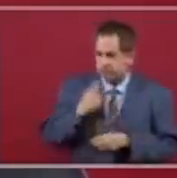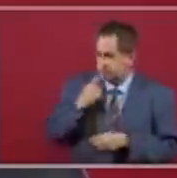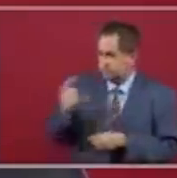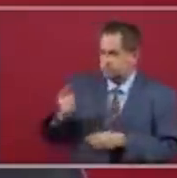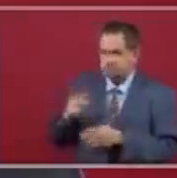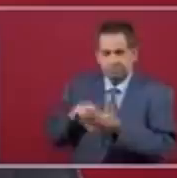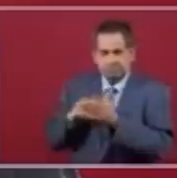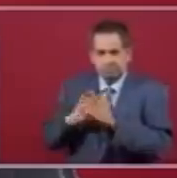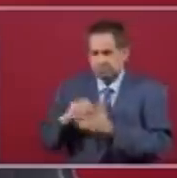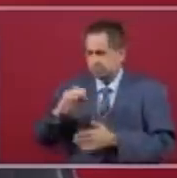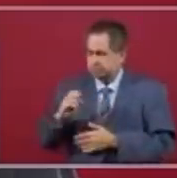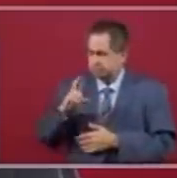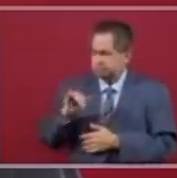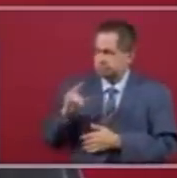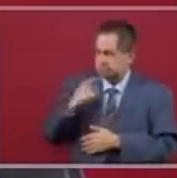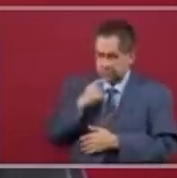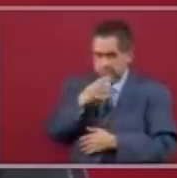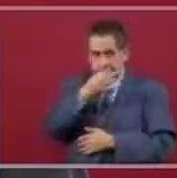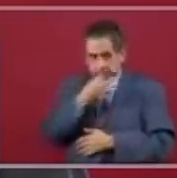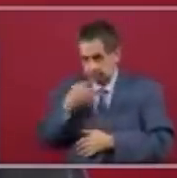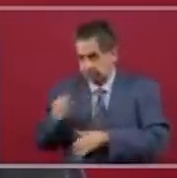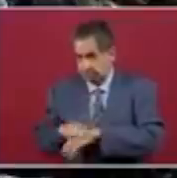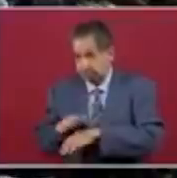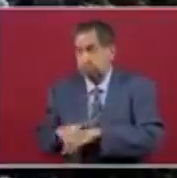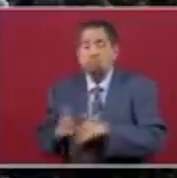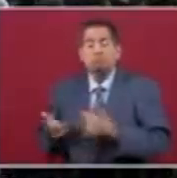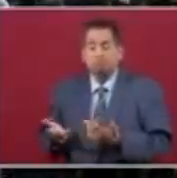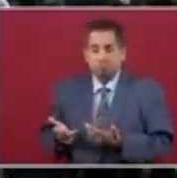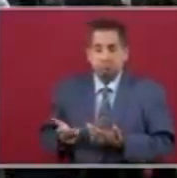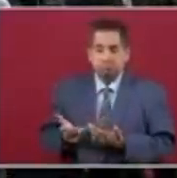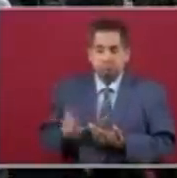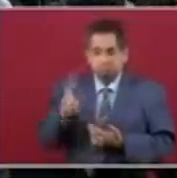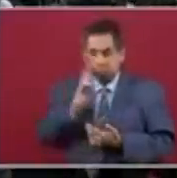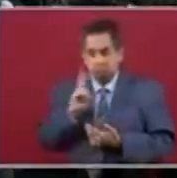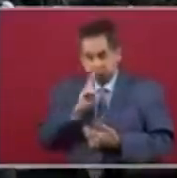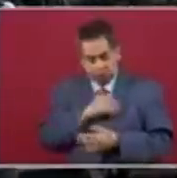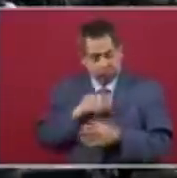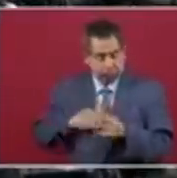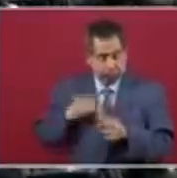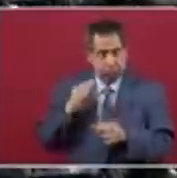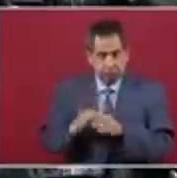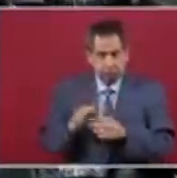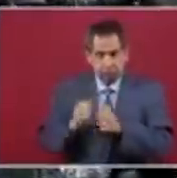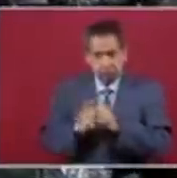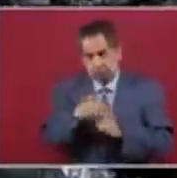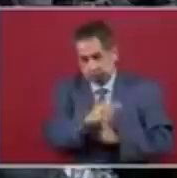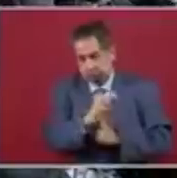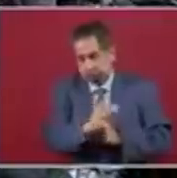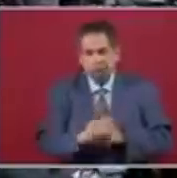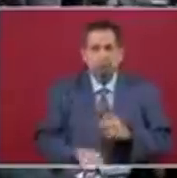el ingeniero Cedri para que se cumpla con esto.